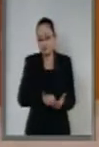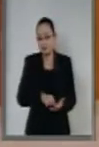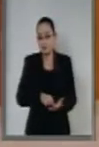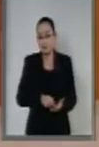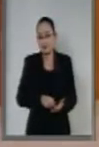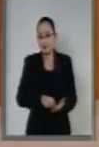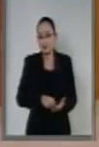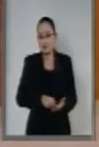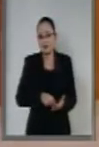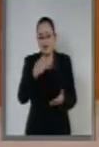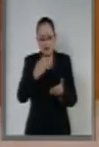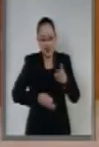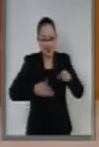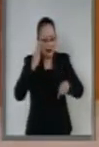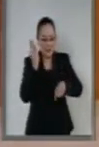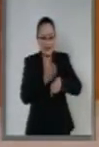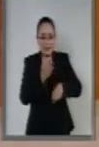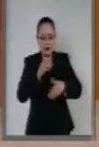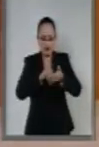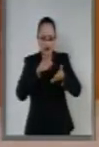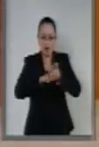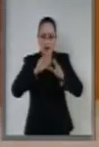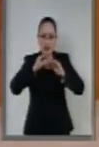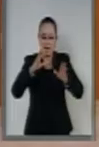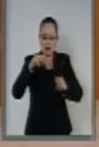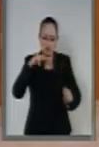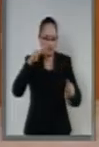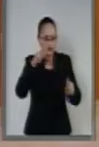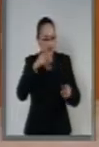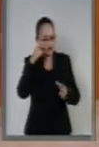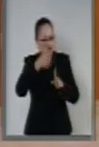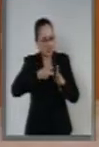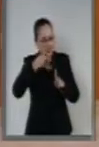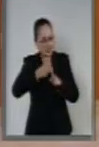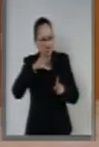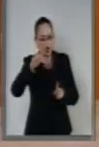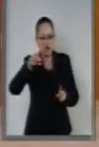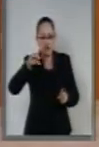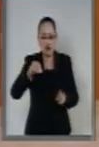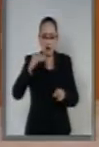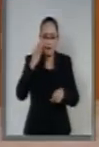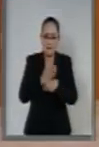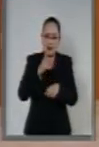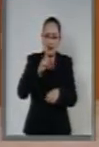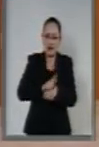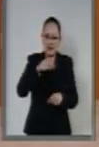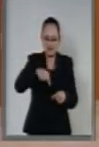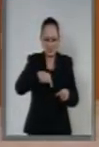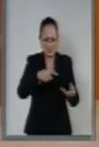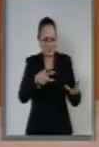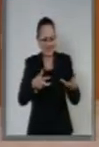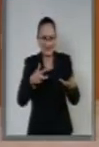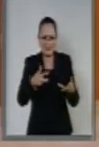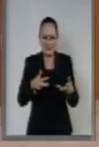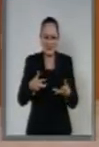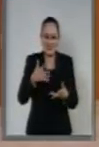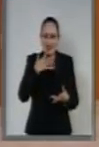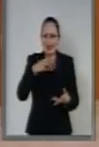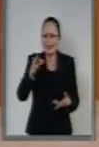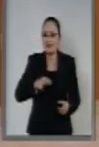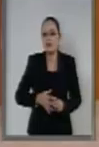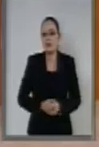faltaron las sanciones haciendo una autocrítica la parte del código penal quedó bastante flojo y